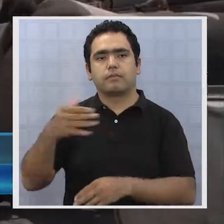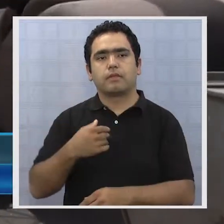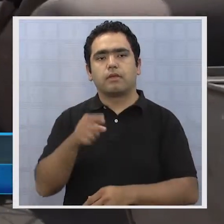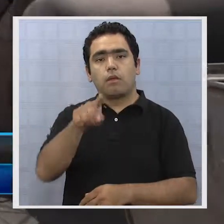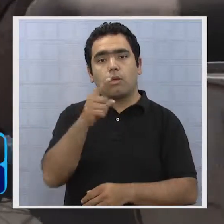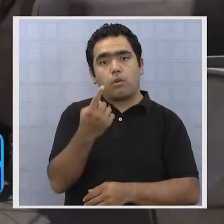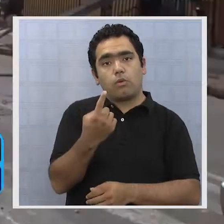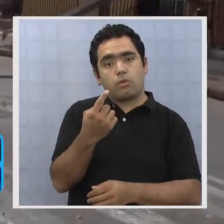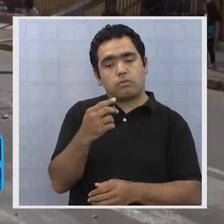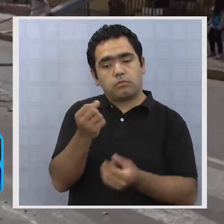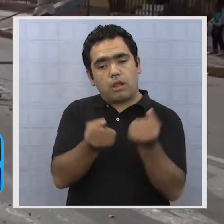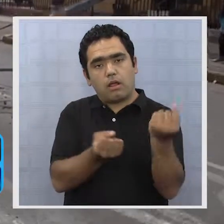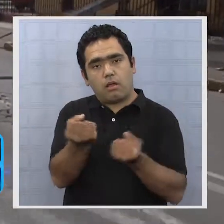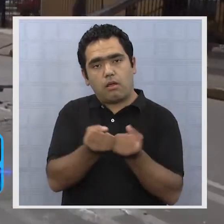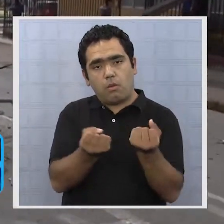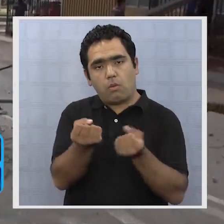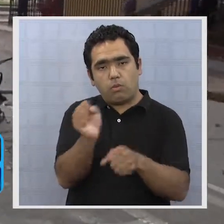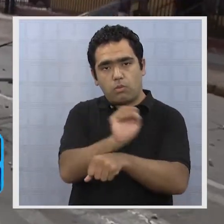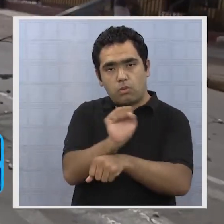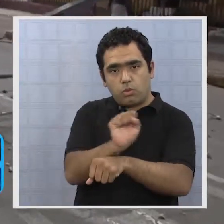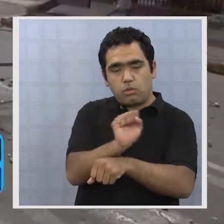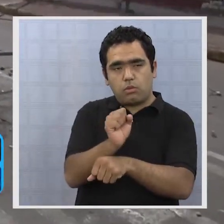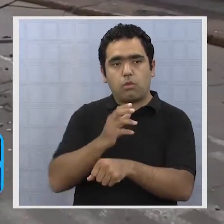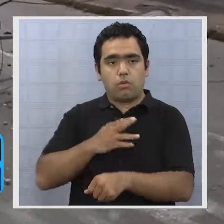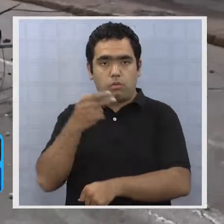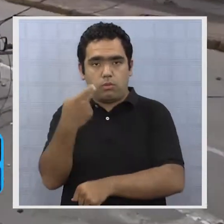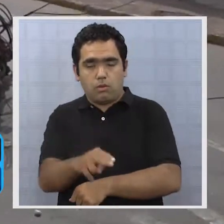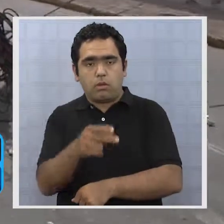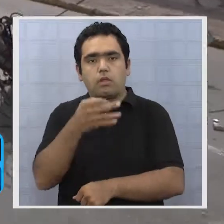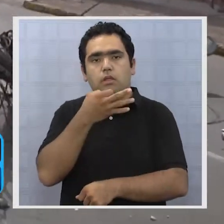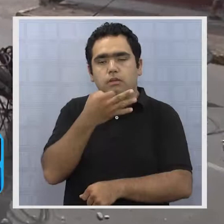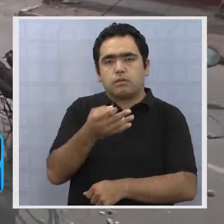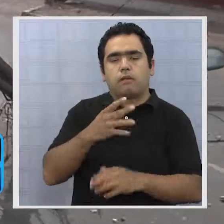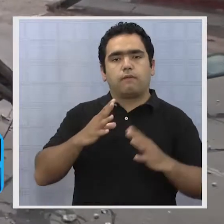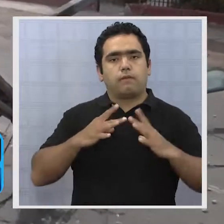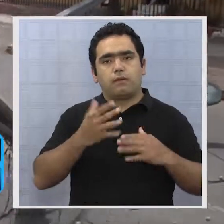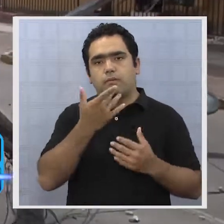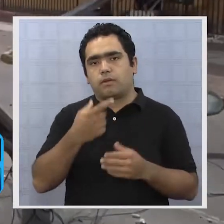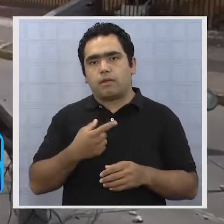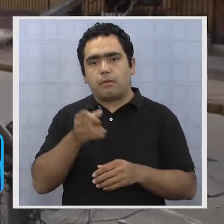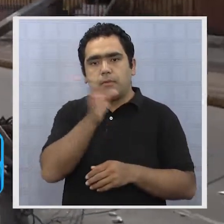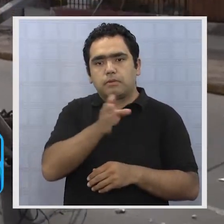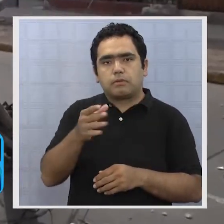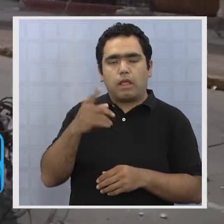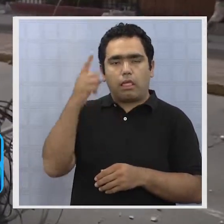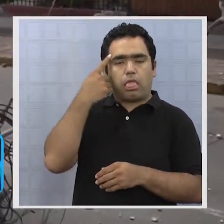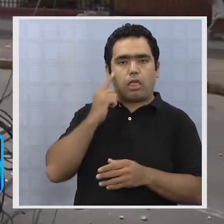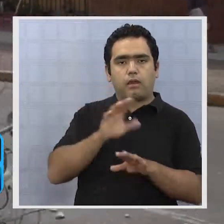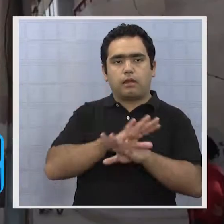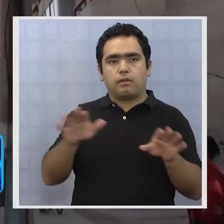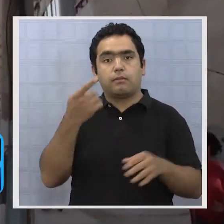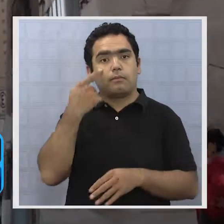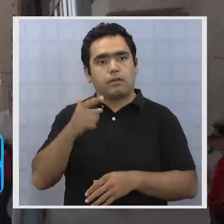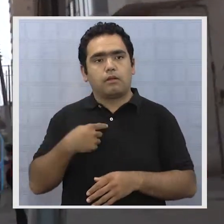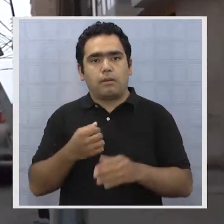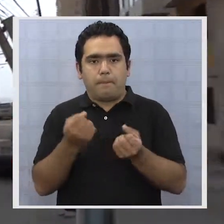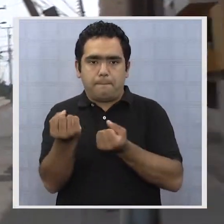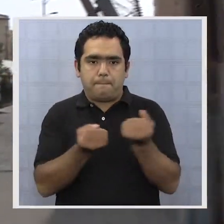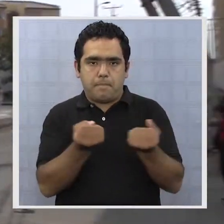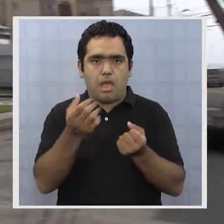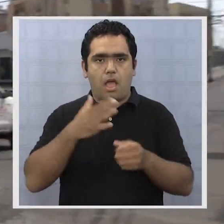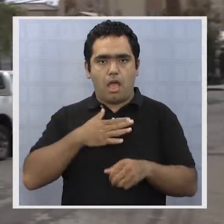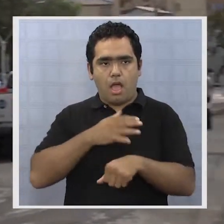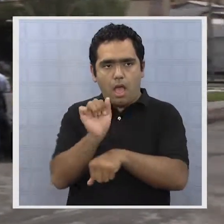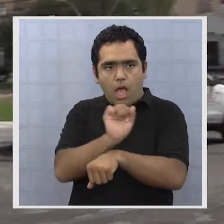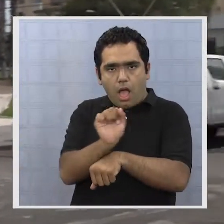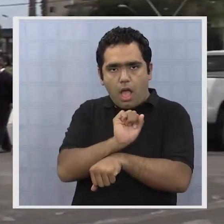indicó que aunque está feliz porque no hubo personas lesionadas cobrará el precio de su vehículo un jeep 4x4 que lo tenía a